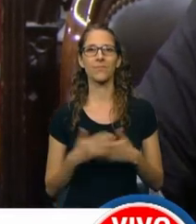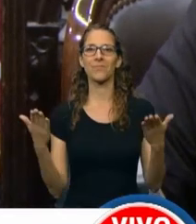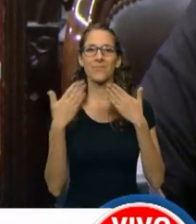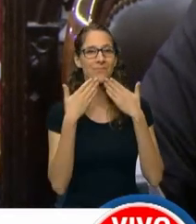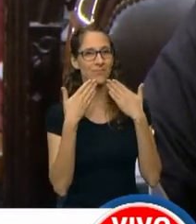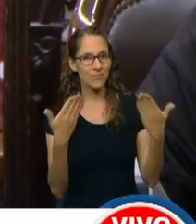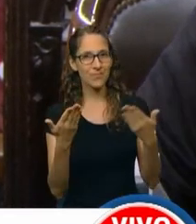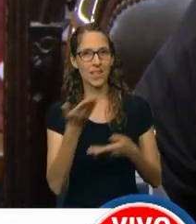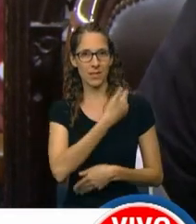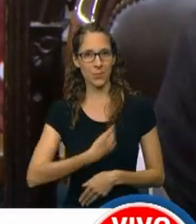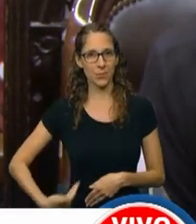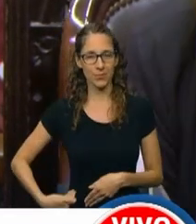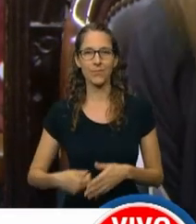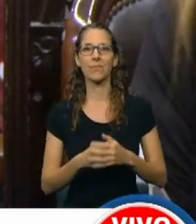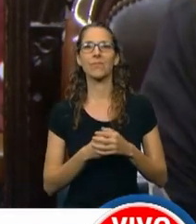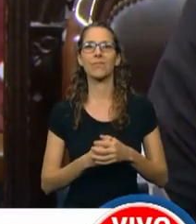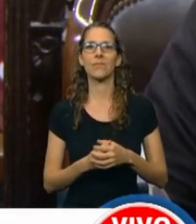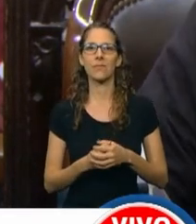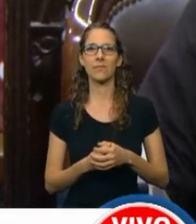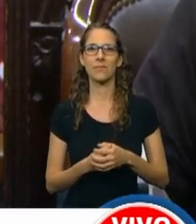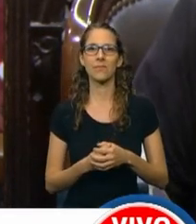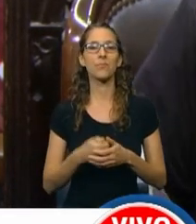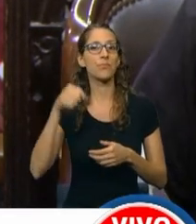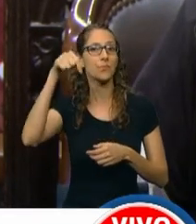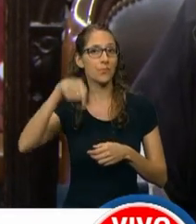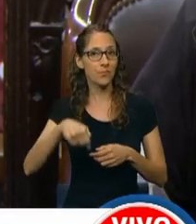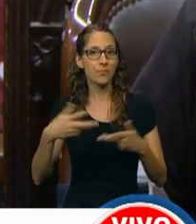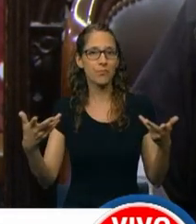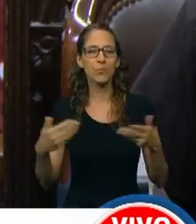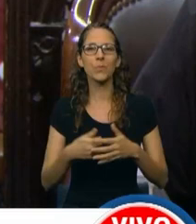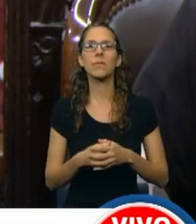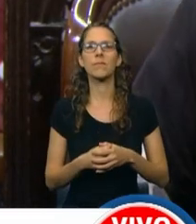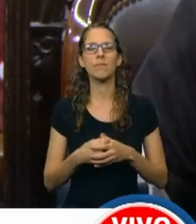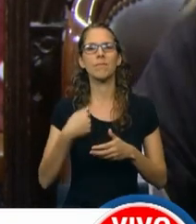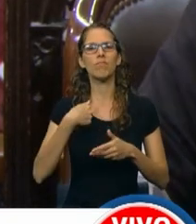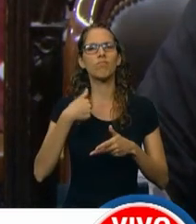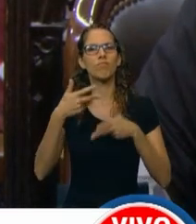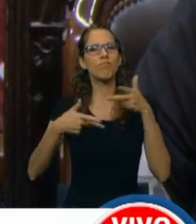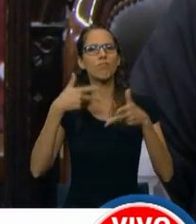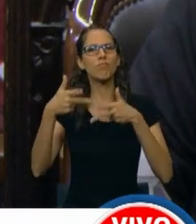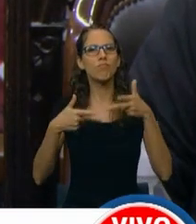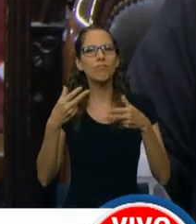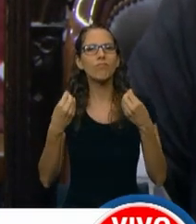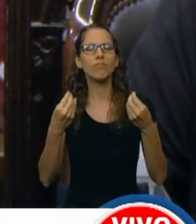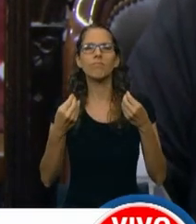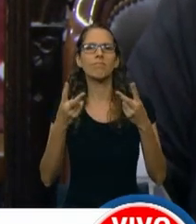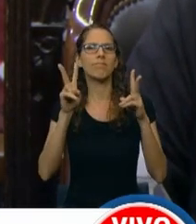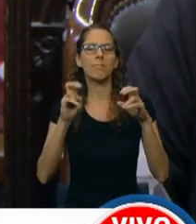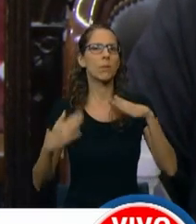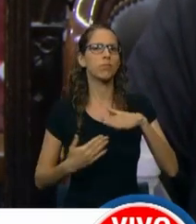Muchas gracias, señor presidente. En esta ocasión voy a referirme a uno de los